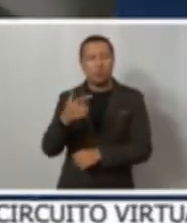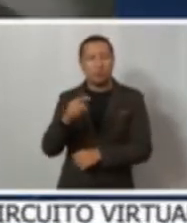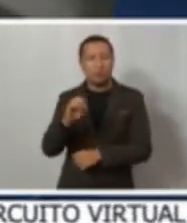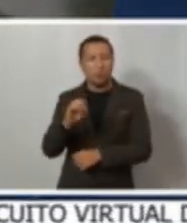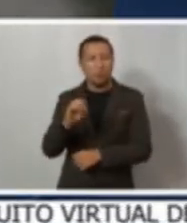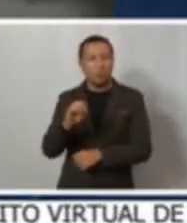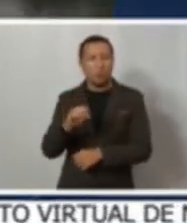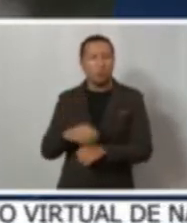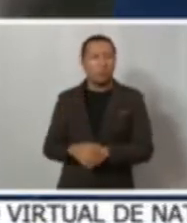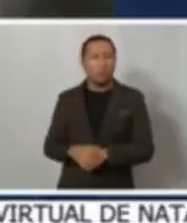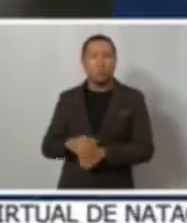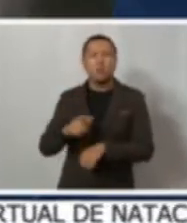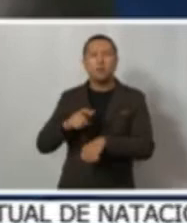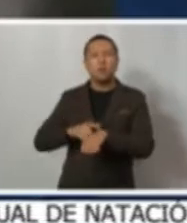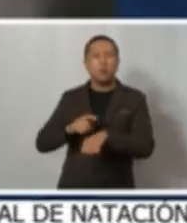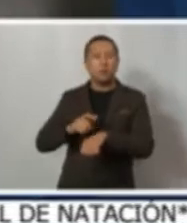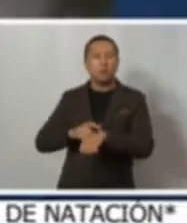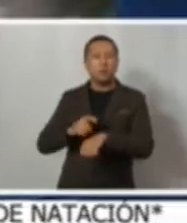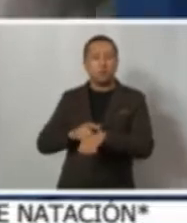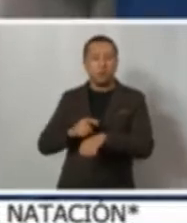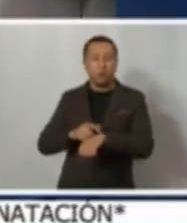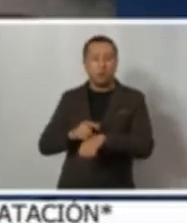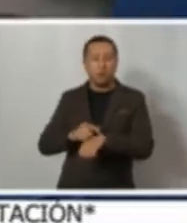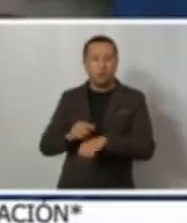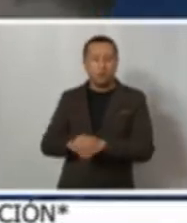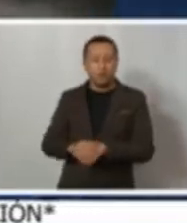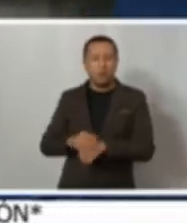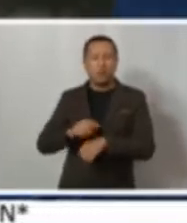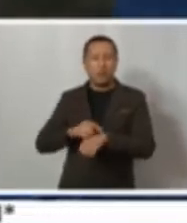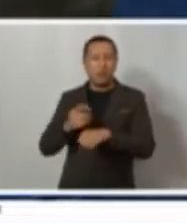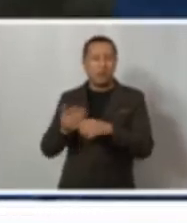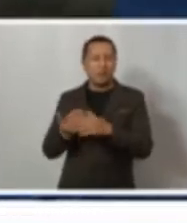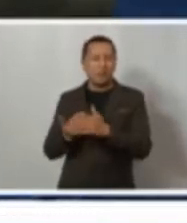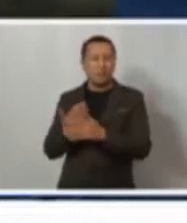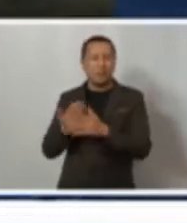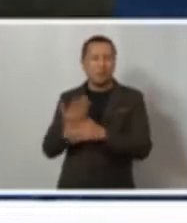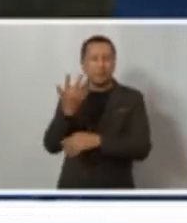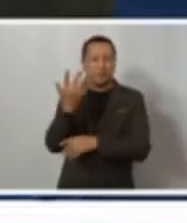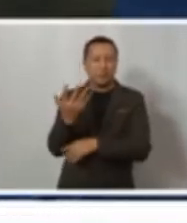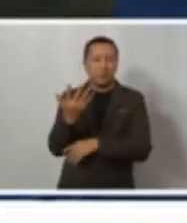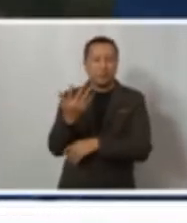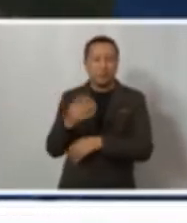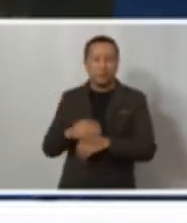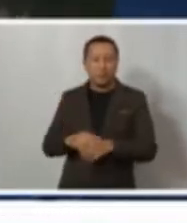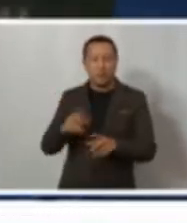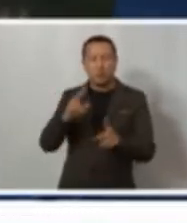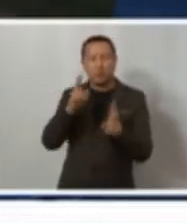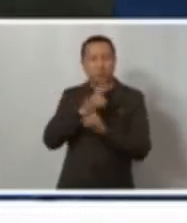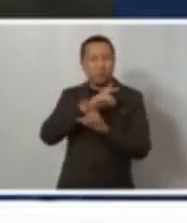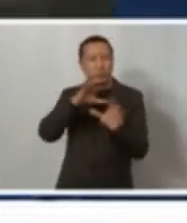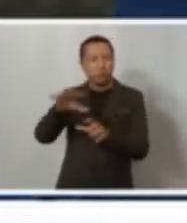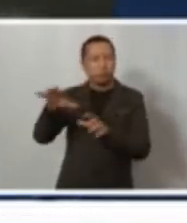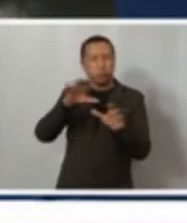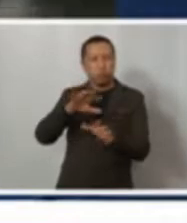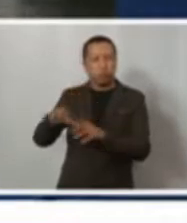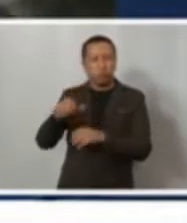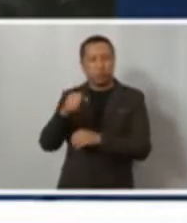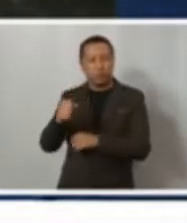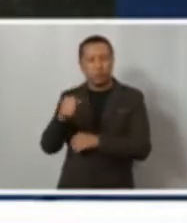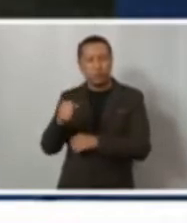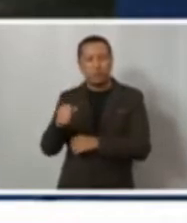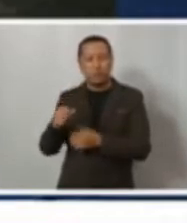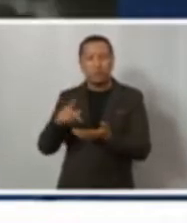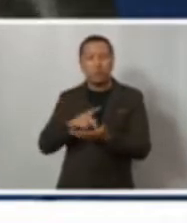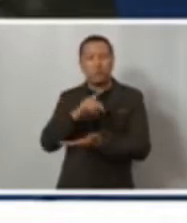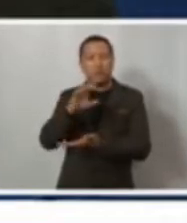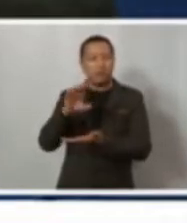imágenes, o son en este momento las que estamos viendo en pantalla. Fuertes los vientos en Playa del